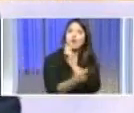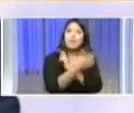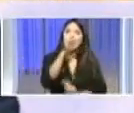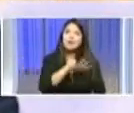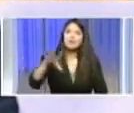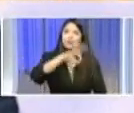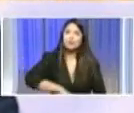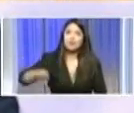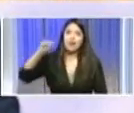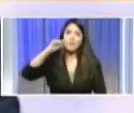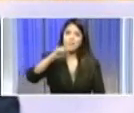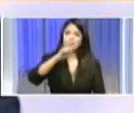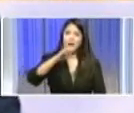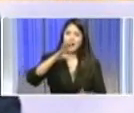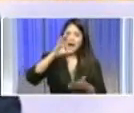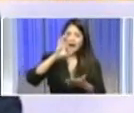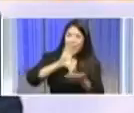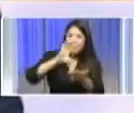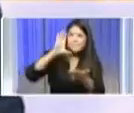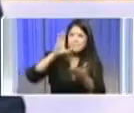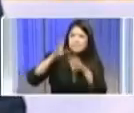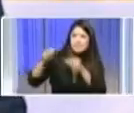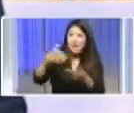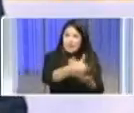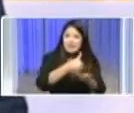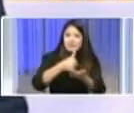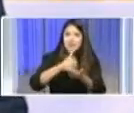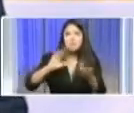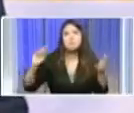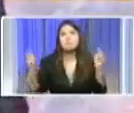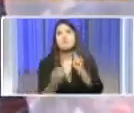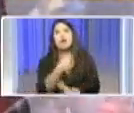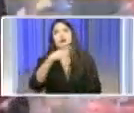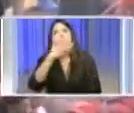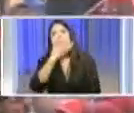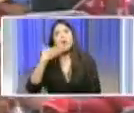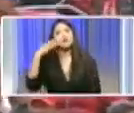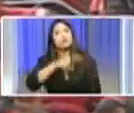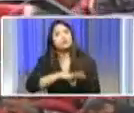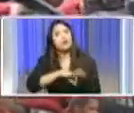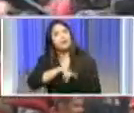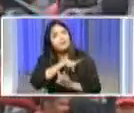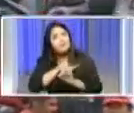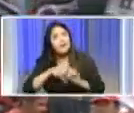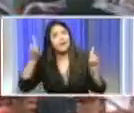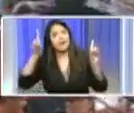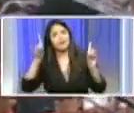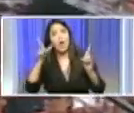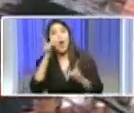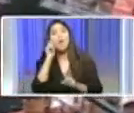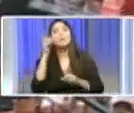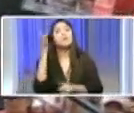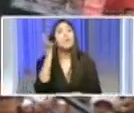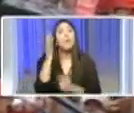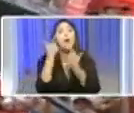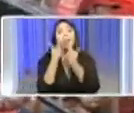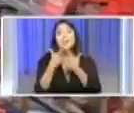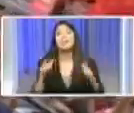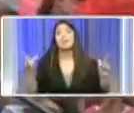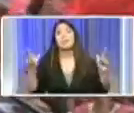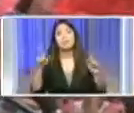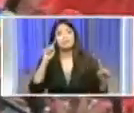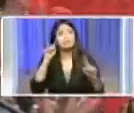sociedad capitalista en una nueva sociedad de hombres y mujeres libres, en una sociedad verdaderamente